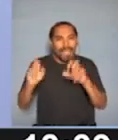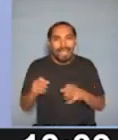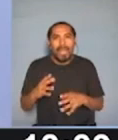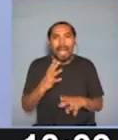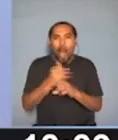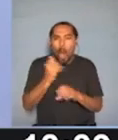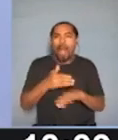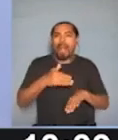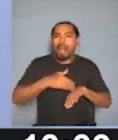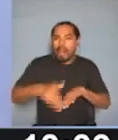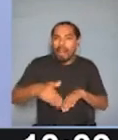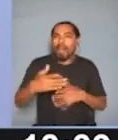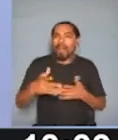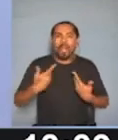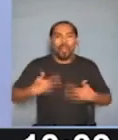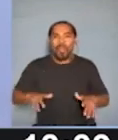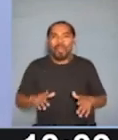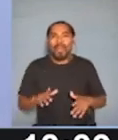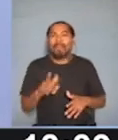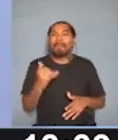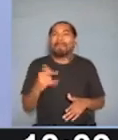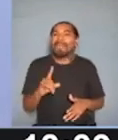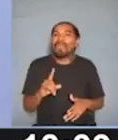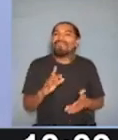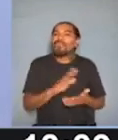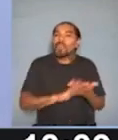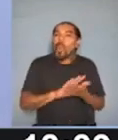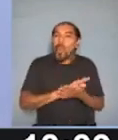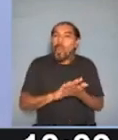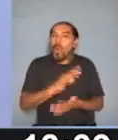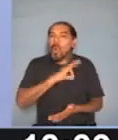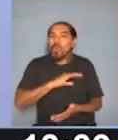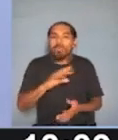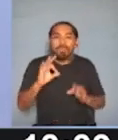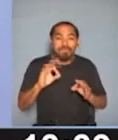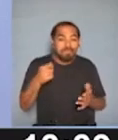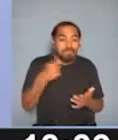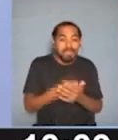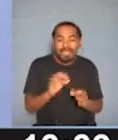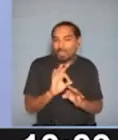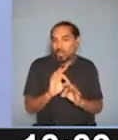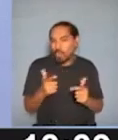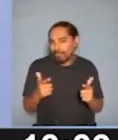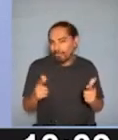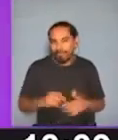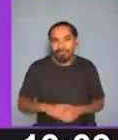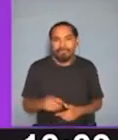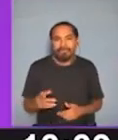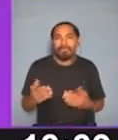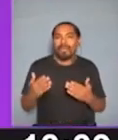normalidad, pero todavía no se solucionó el tema de los sueldos adeudados. ¿Cómo estás, Jorge? Bienvenido.